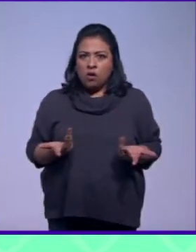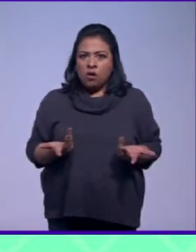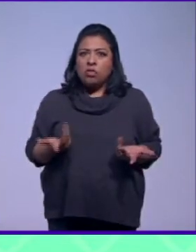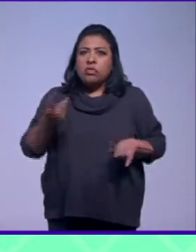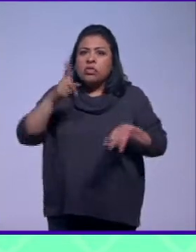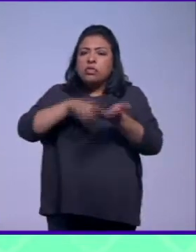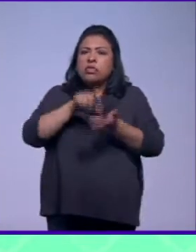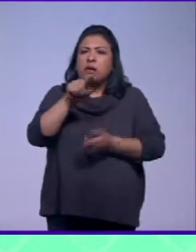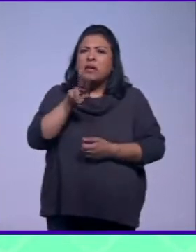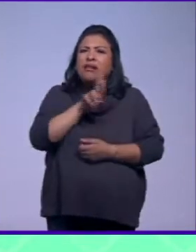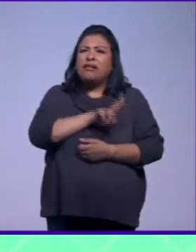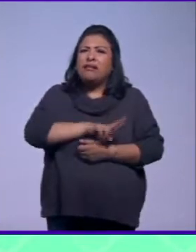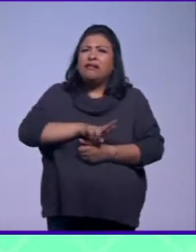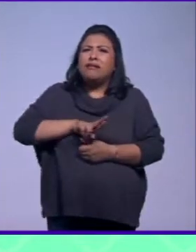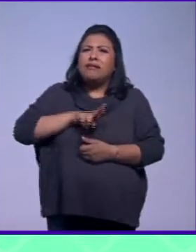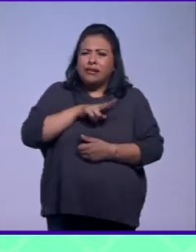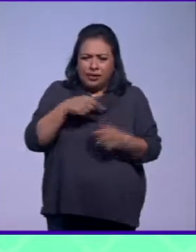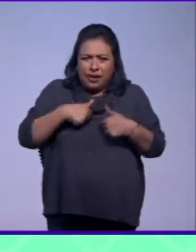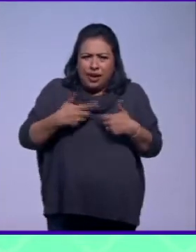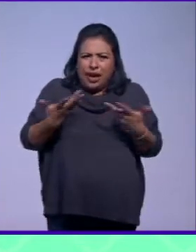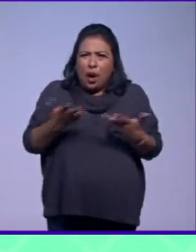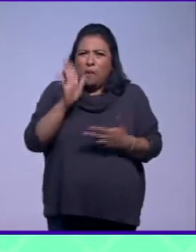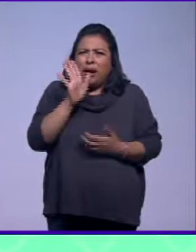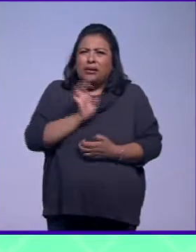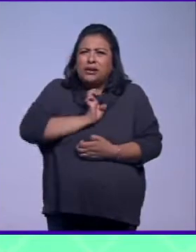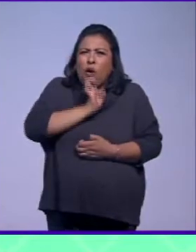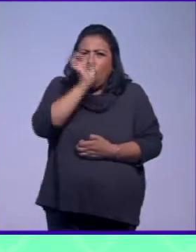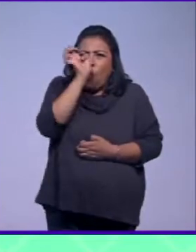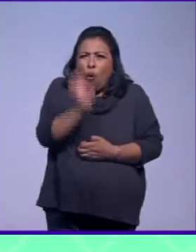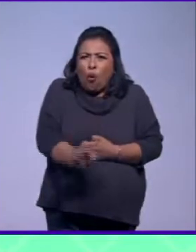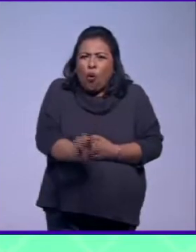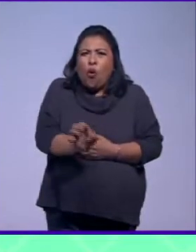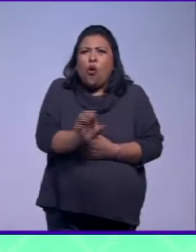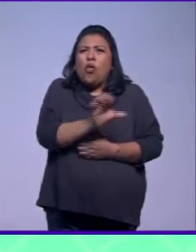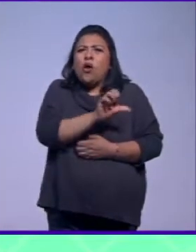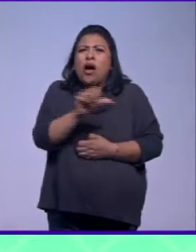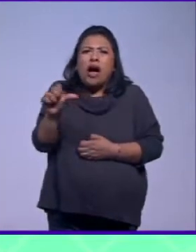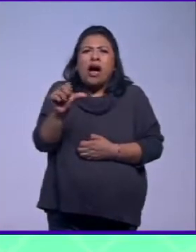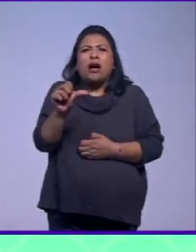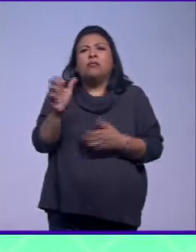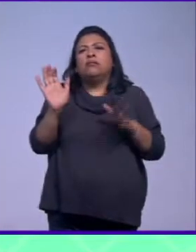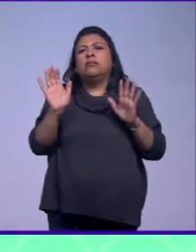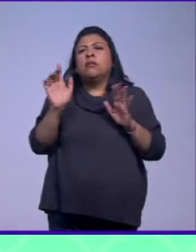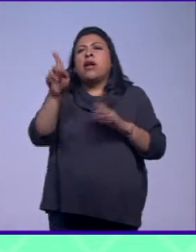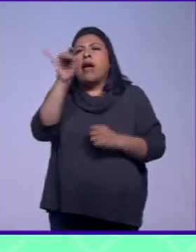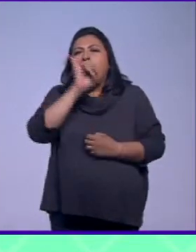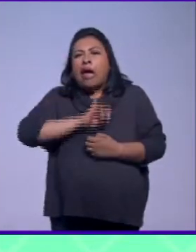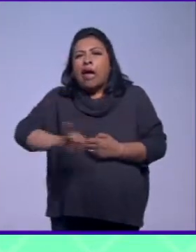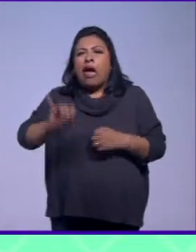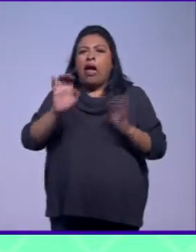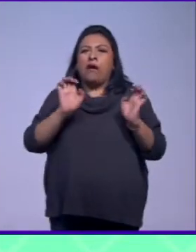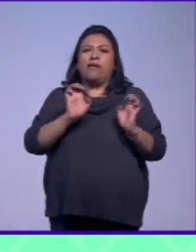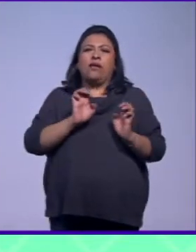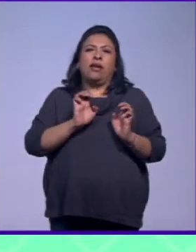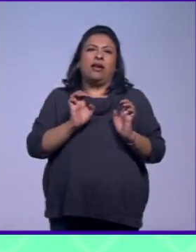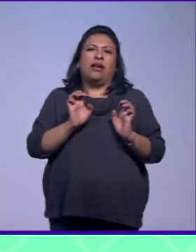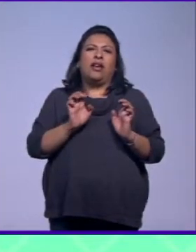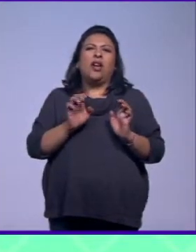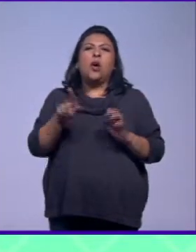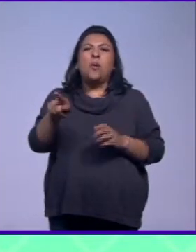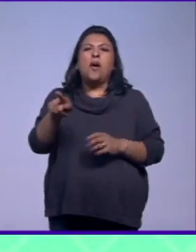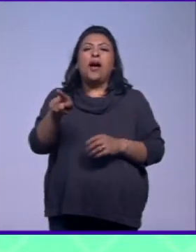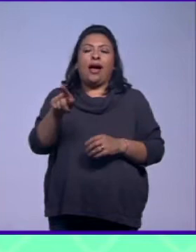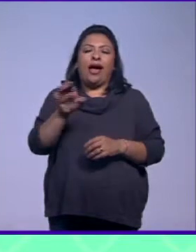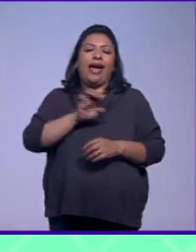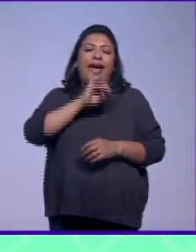resentimiento que hago con esta especie de odio hacia en este caso hacia un jefe no ser el